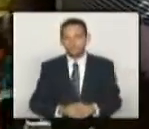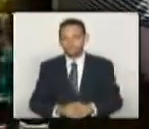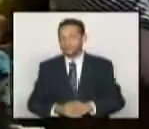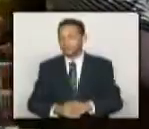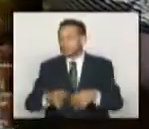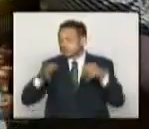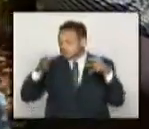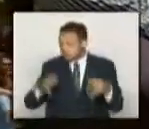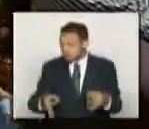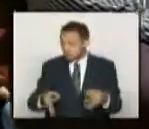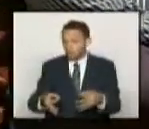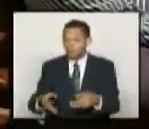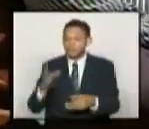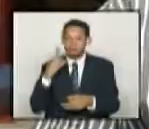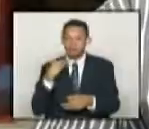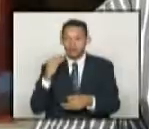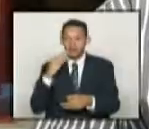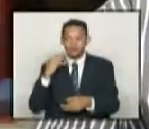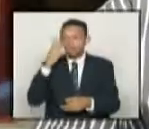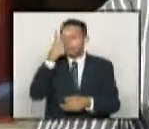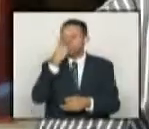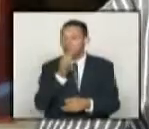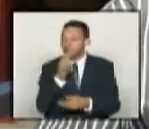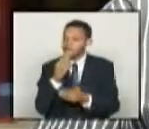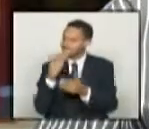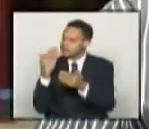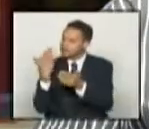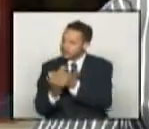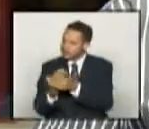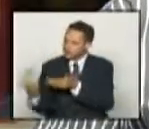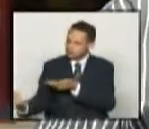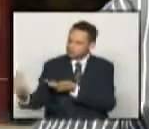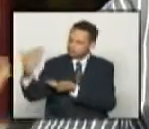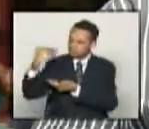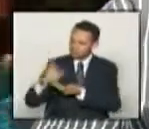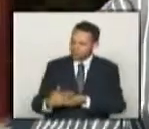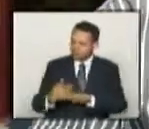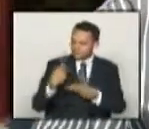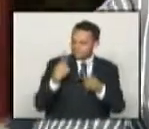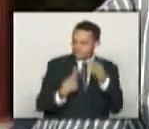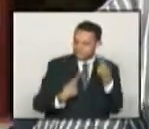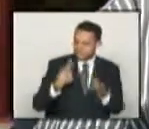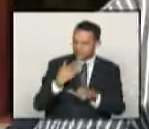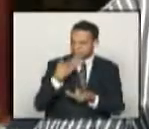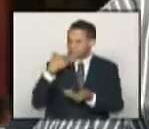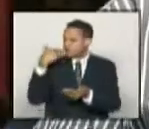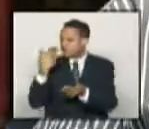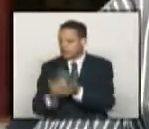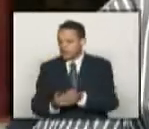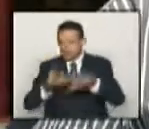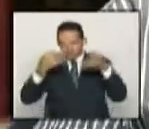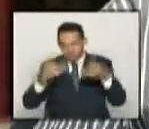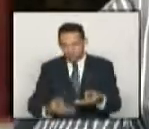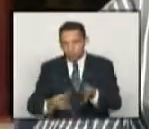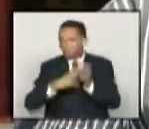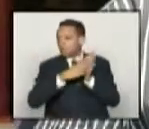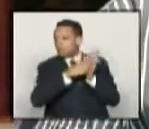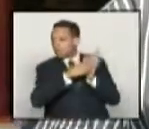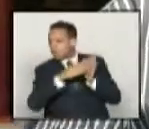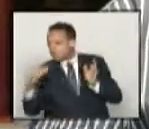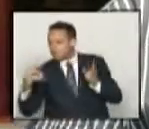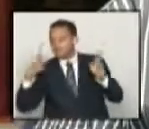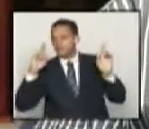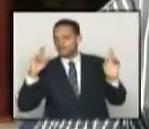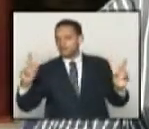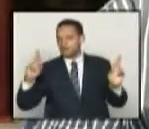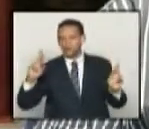señor gobernador, que esta experiencia y ese, digamos, mi confesión ante todos ustedes, debe replicarse, ojalá